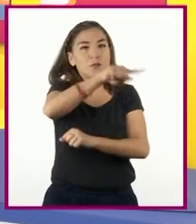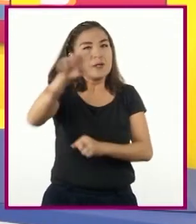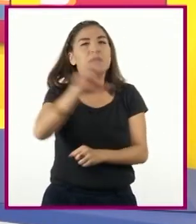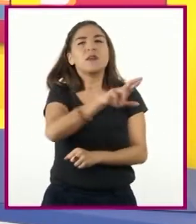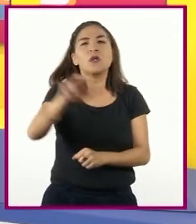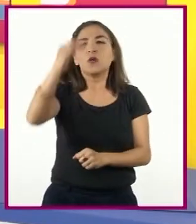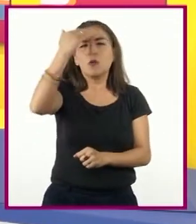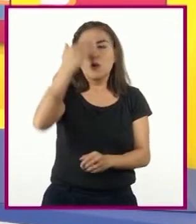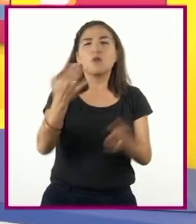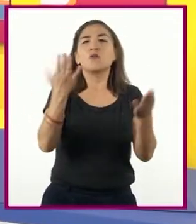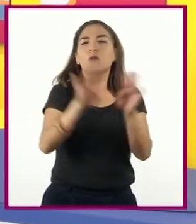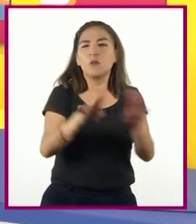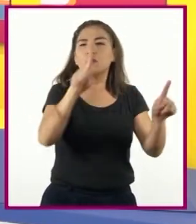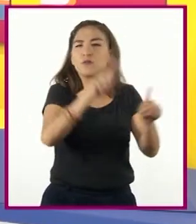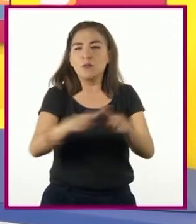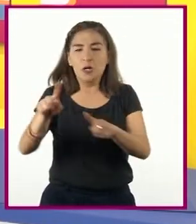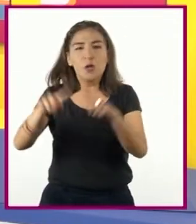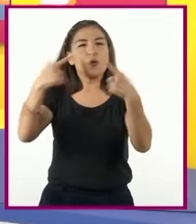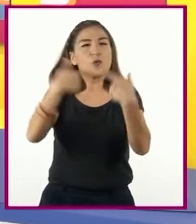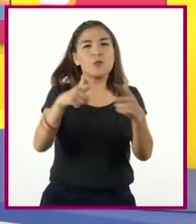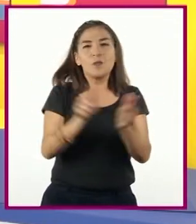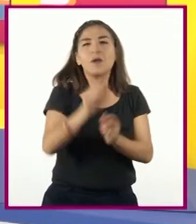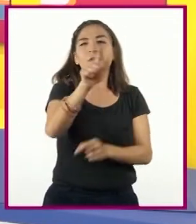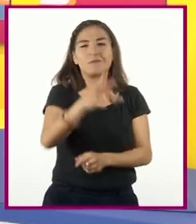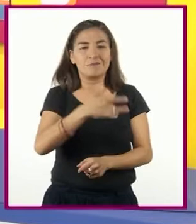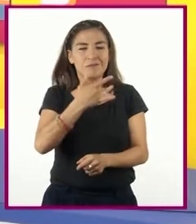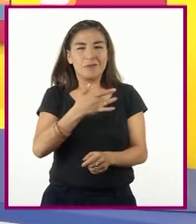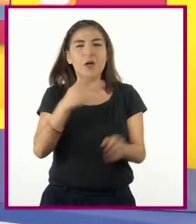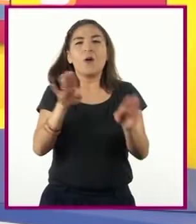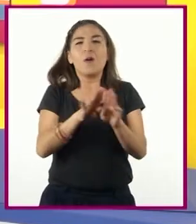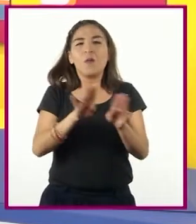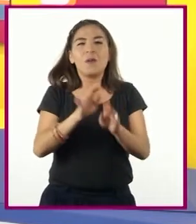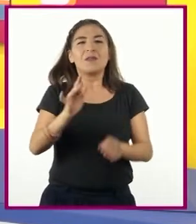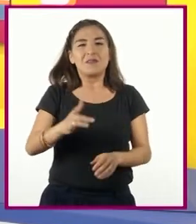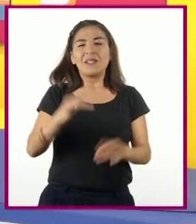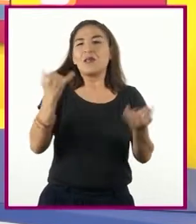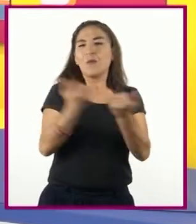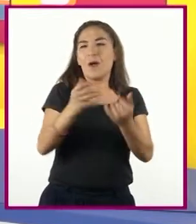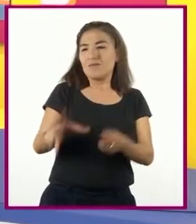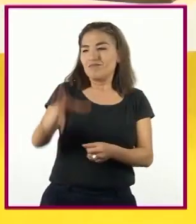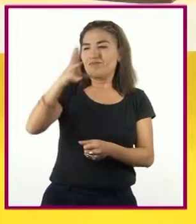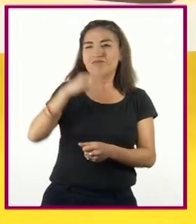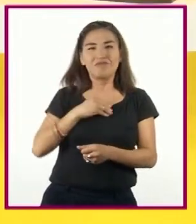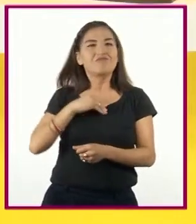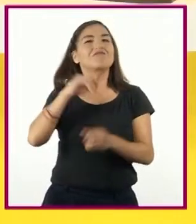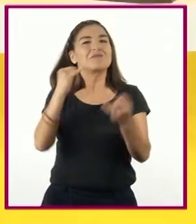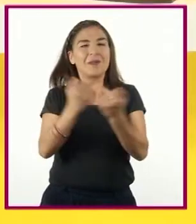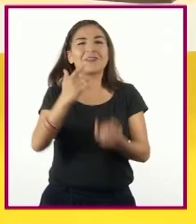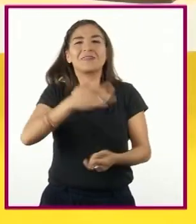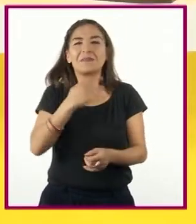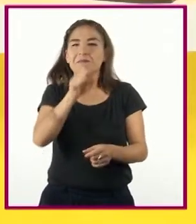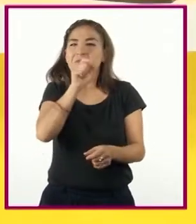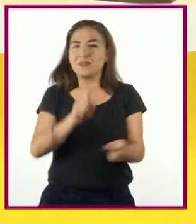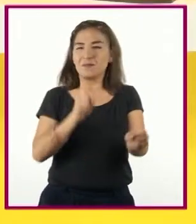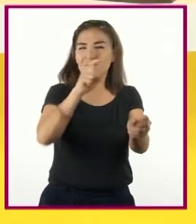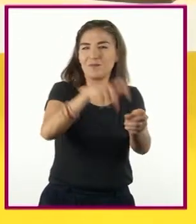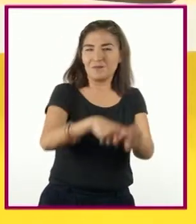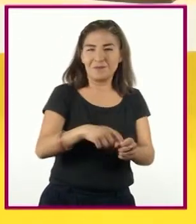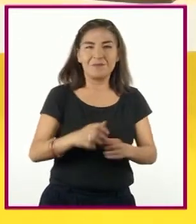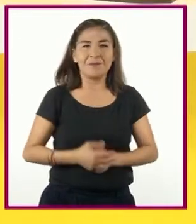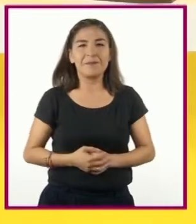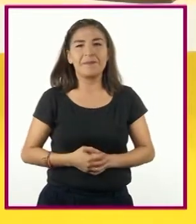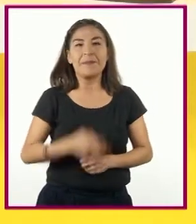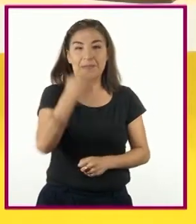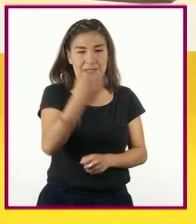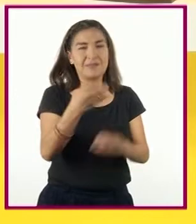qué rasgos de esos grupos han asimilado o adoptado como parte de ustedes. Esto es muy